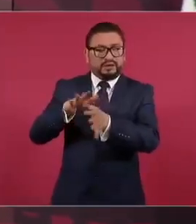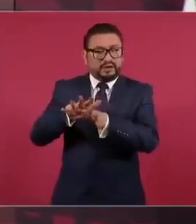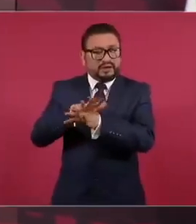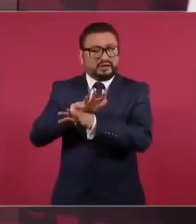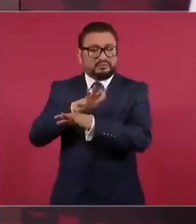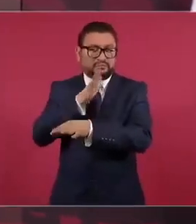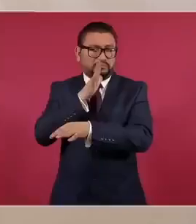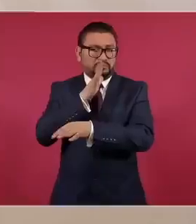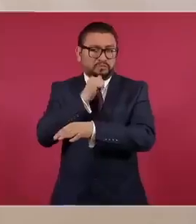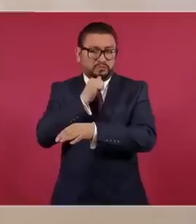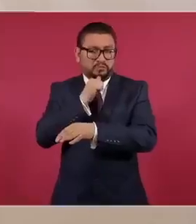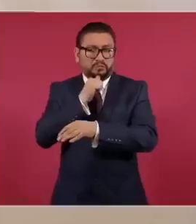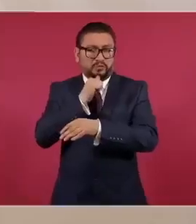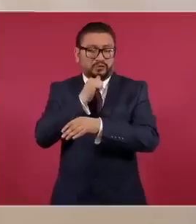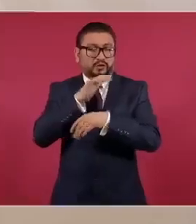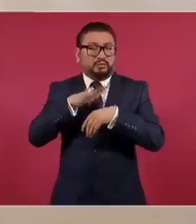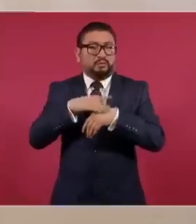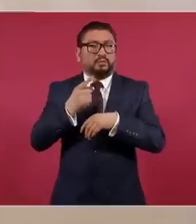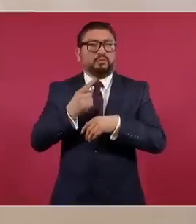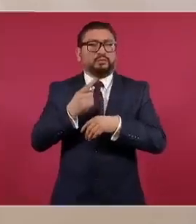si no se tiene